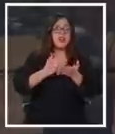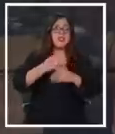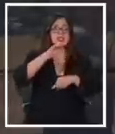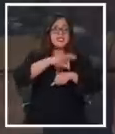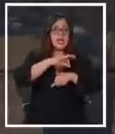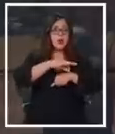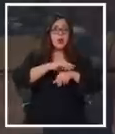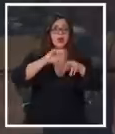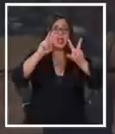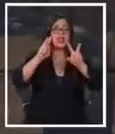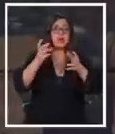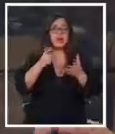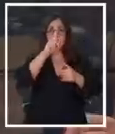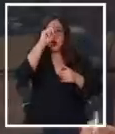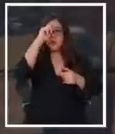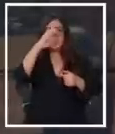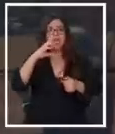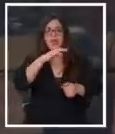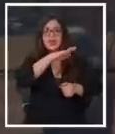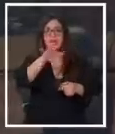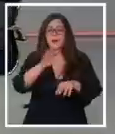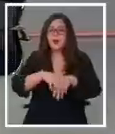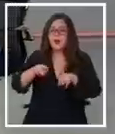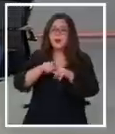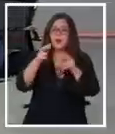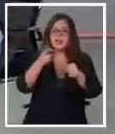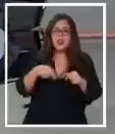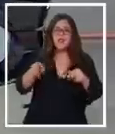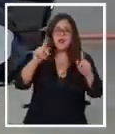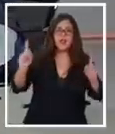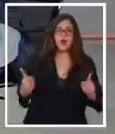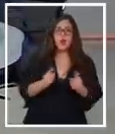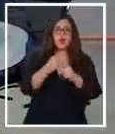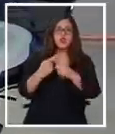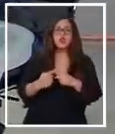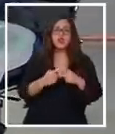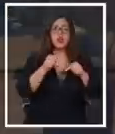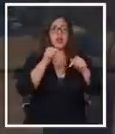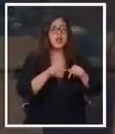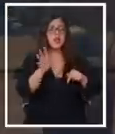que es finalmente también lo que permite que vuelva a haber encuentro social acá